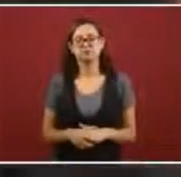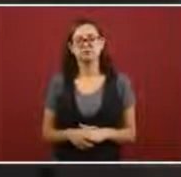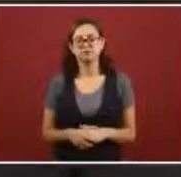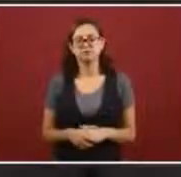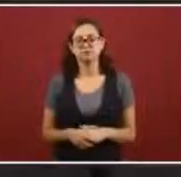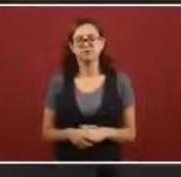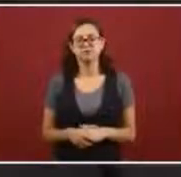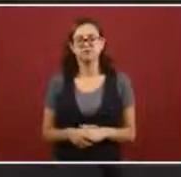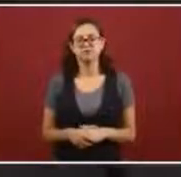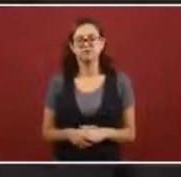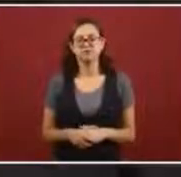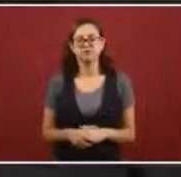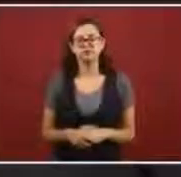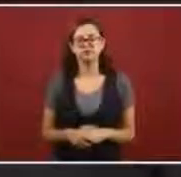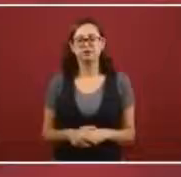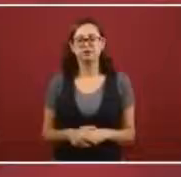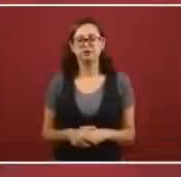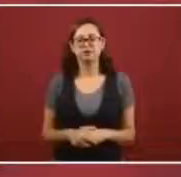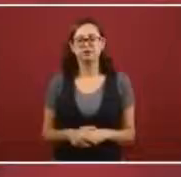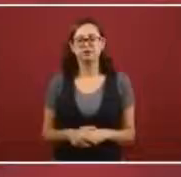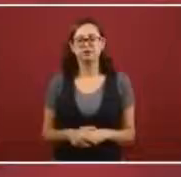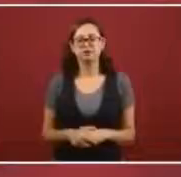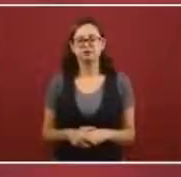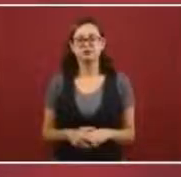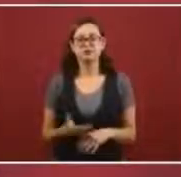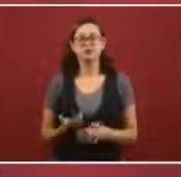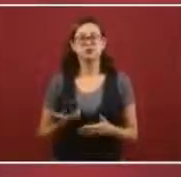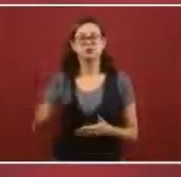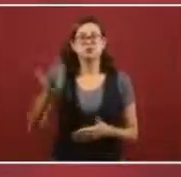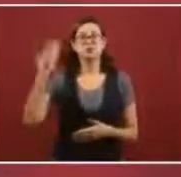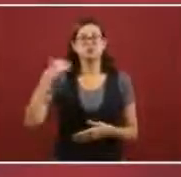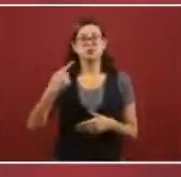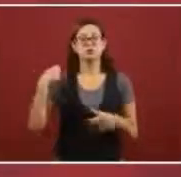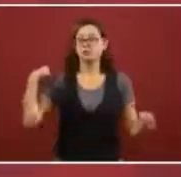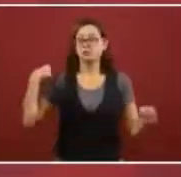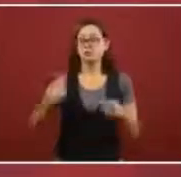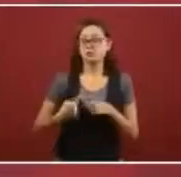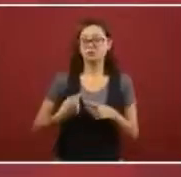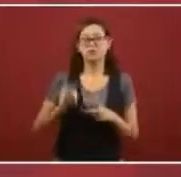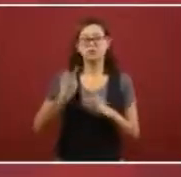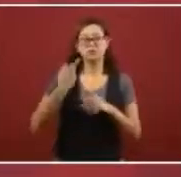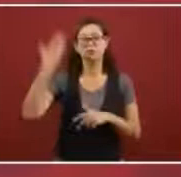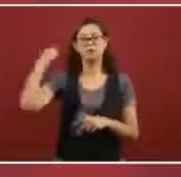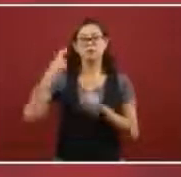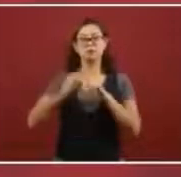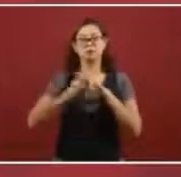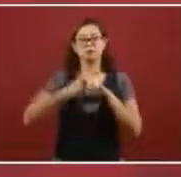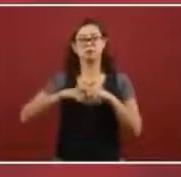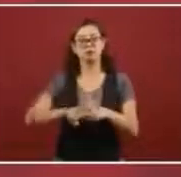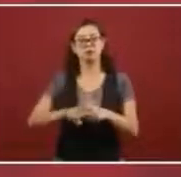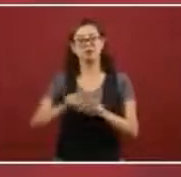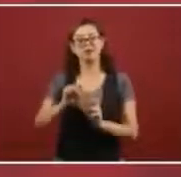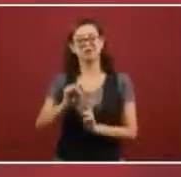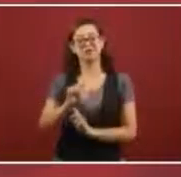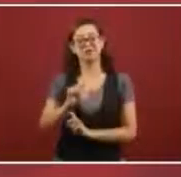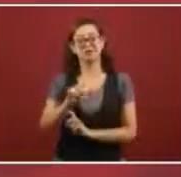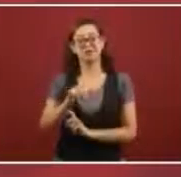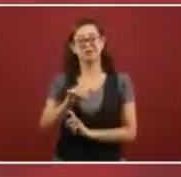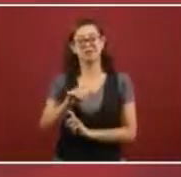desde el gobierno de Salinas, de Gortari, se